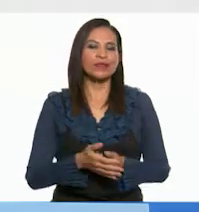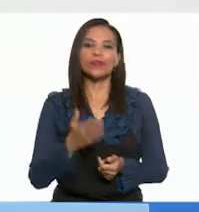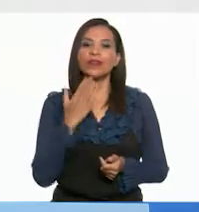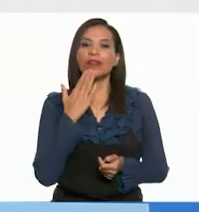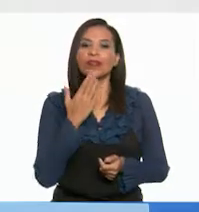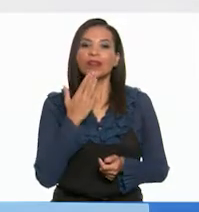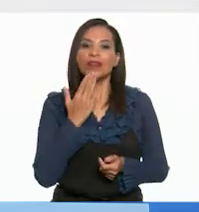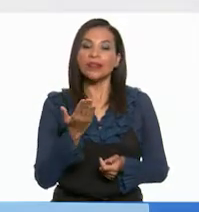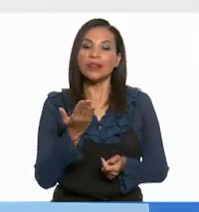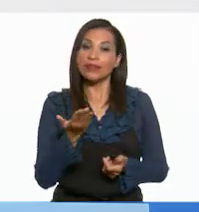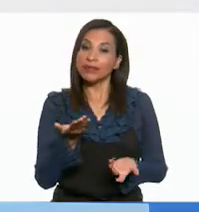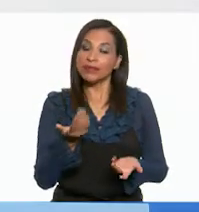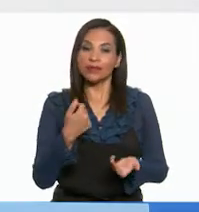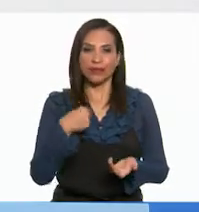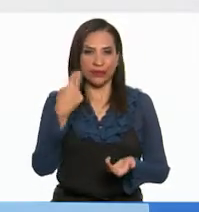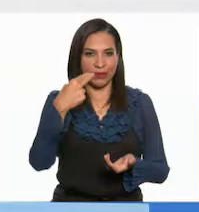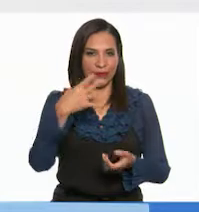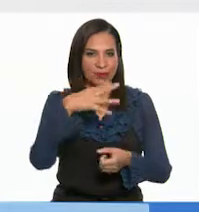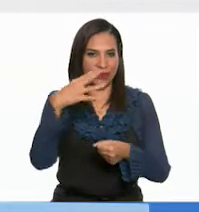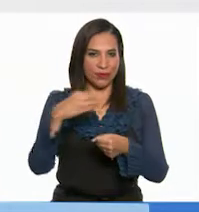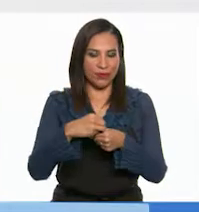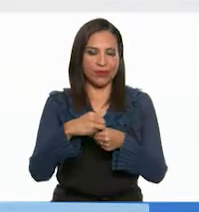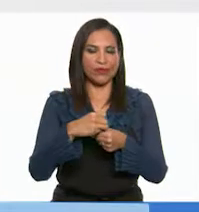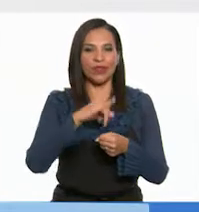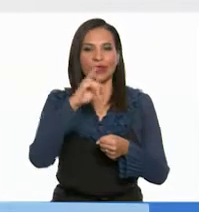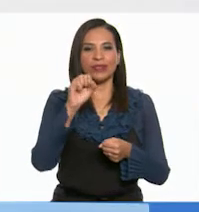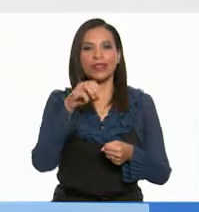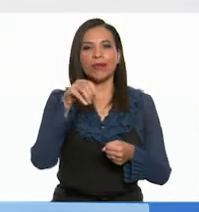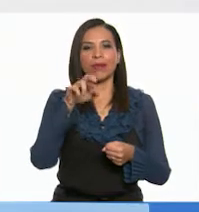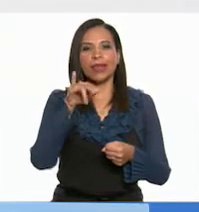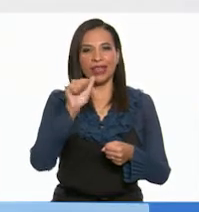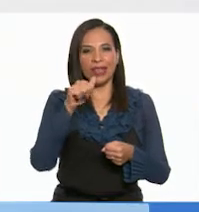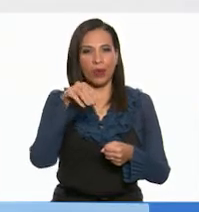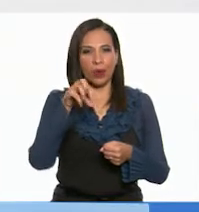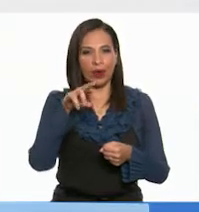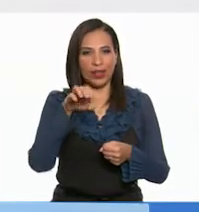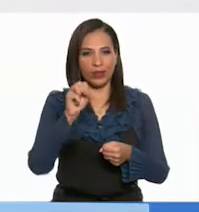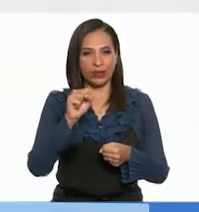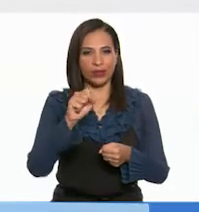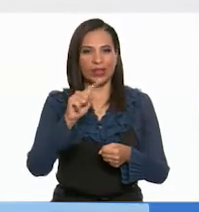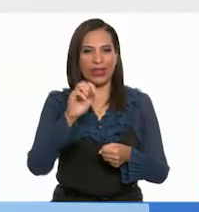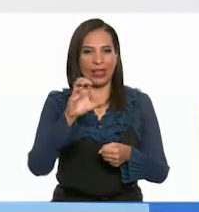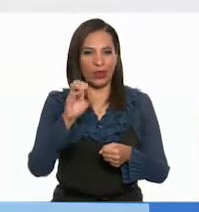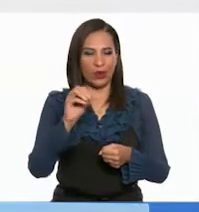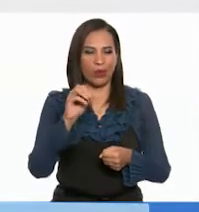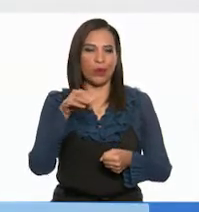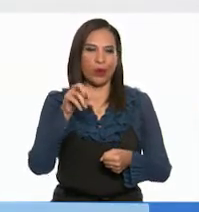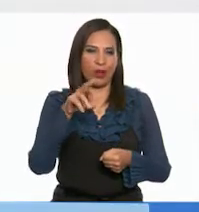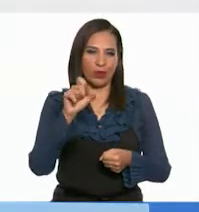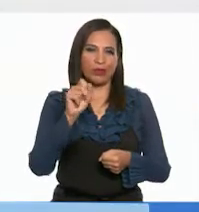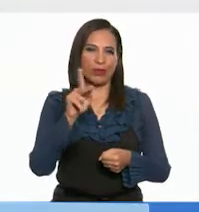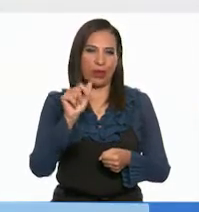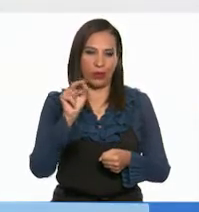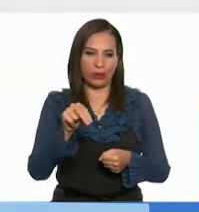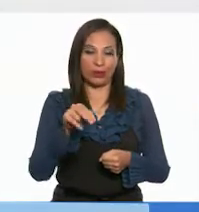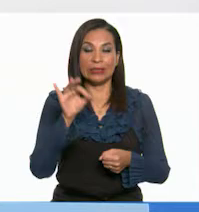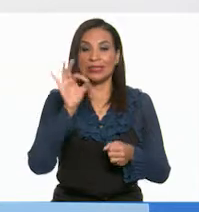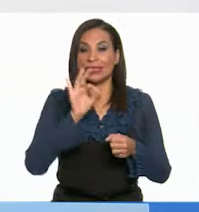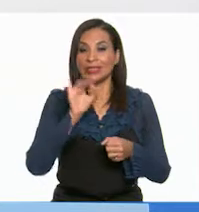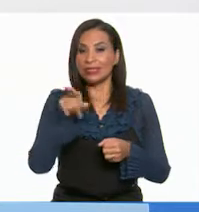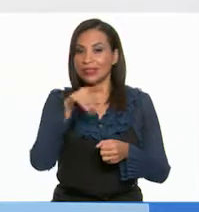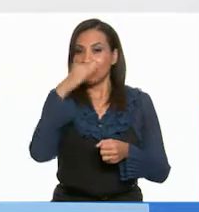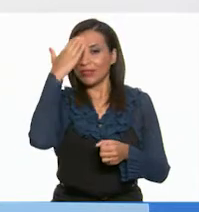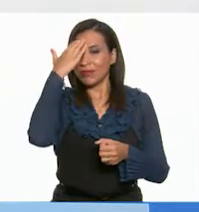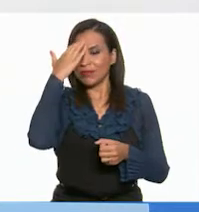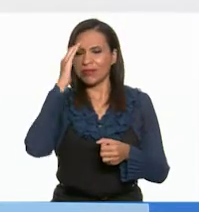bien. Pues mi nombre completo es José María Teclo Morelos y Pavón. Seguramente ustedes